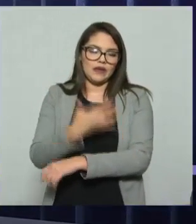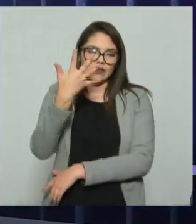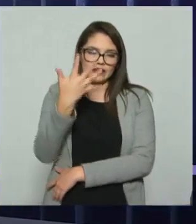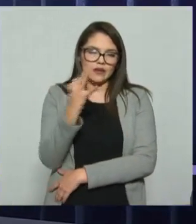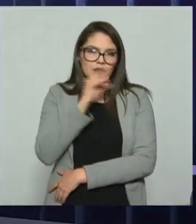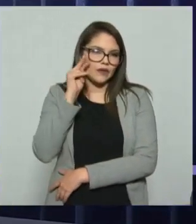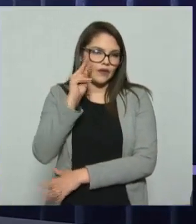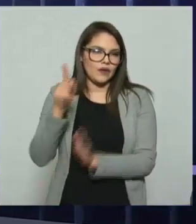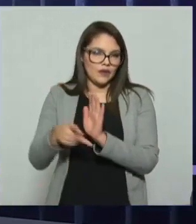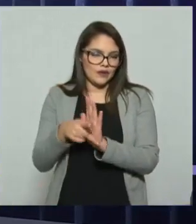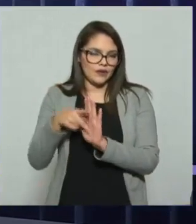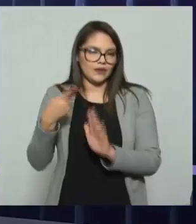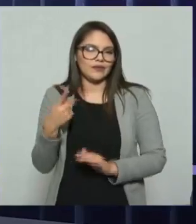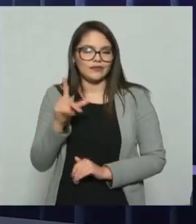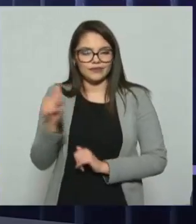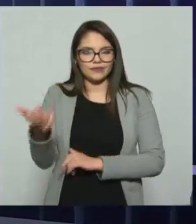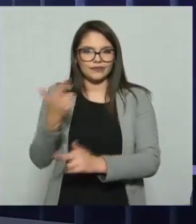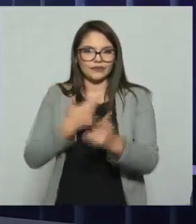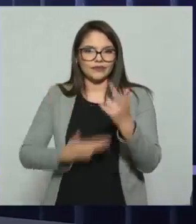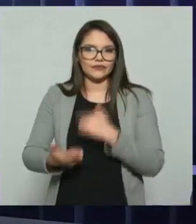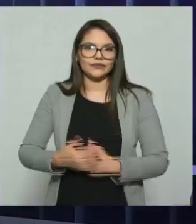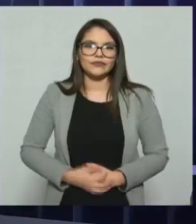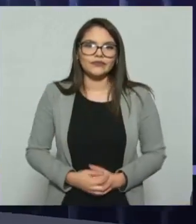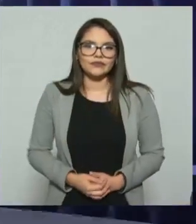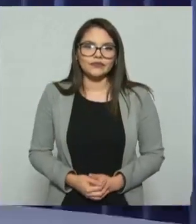tarde. Ya volvemos con los temas que a usted y a mí nos importan.